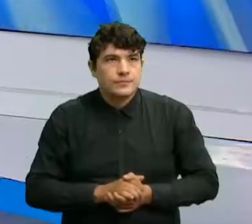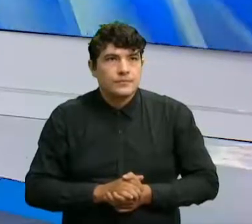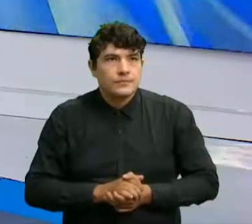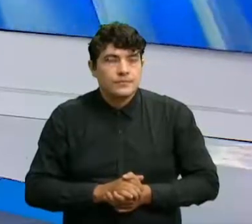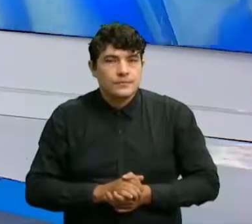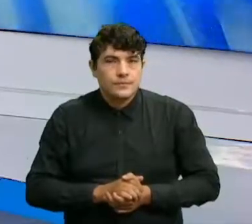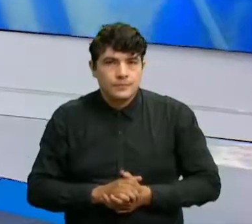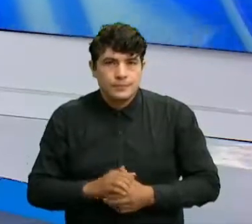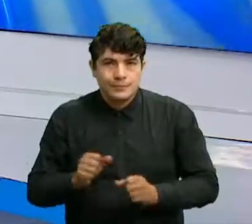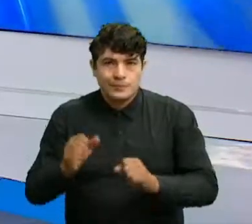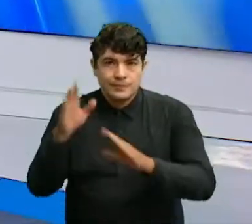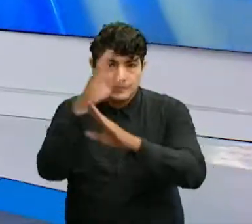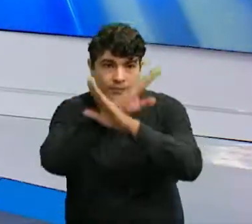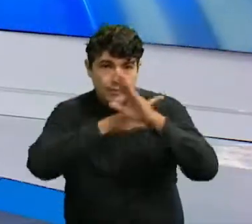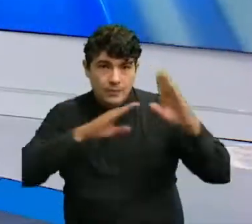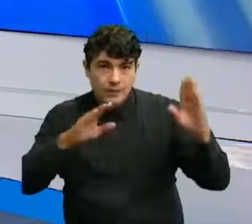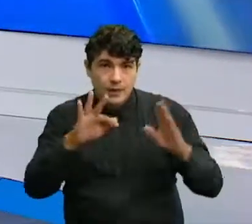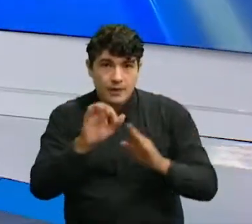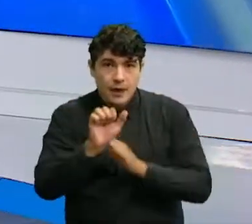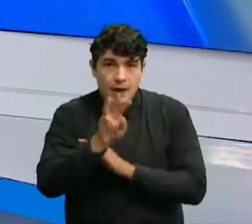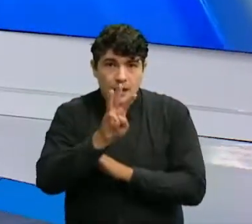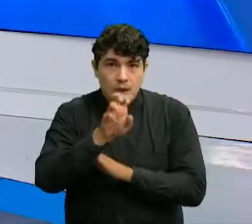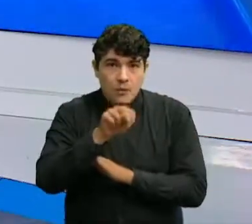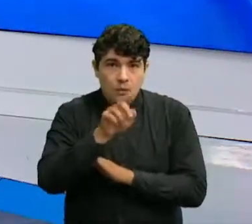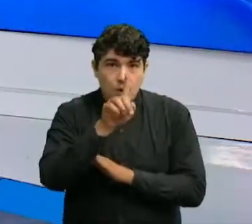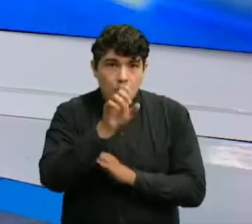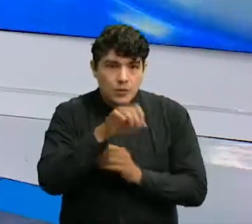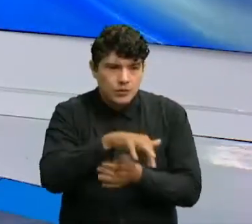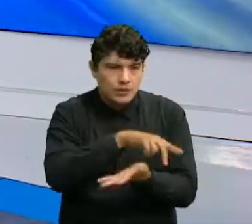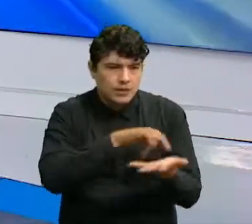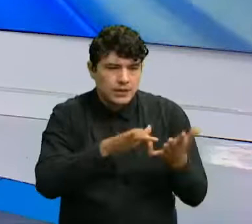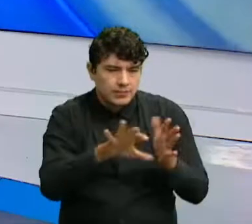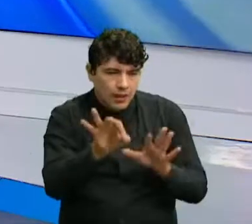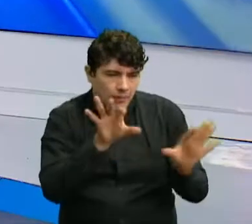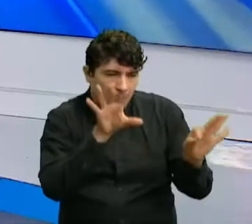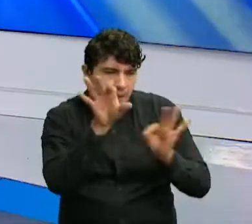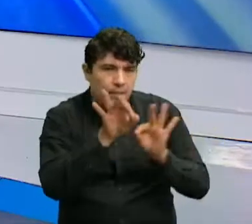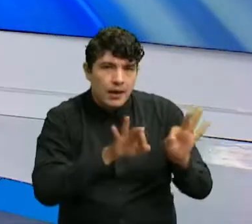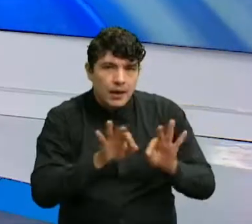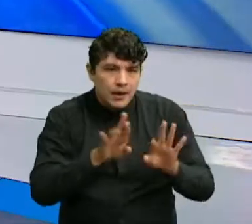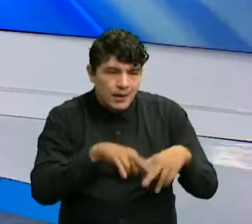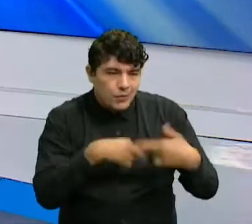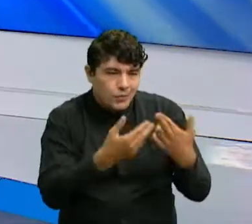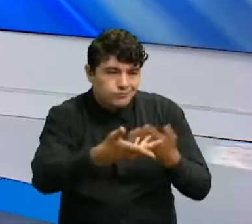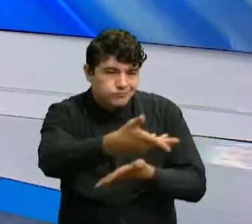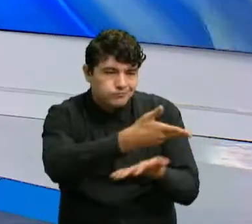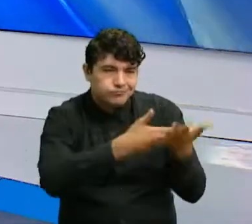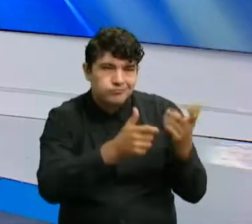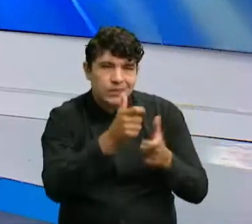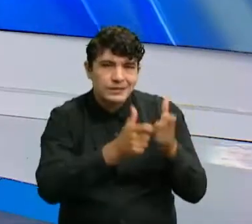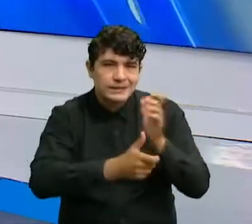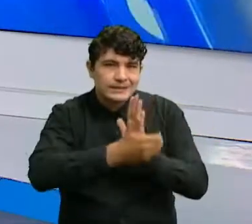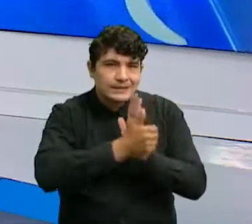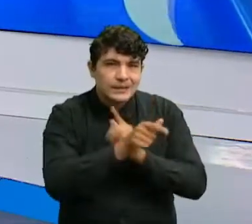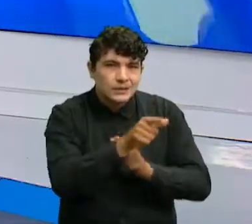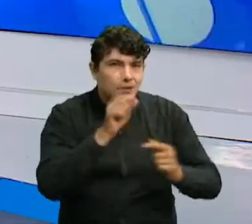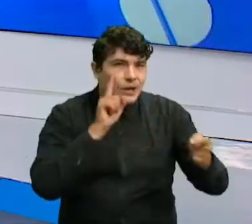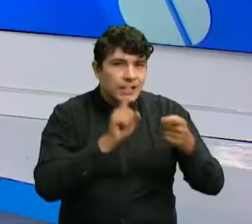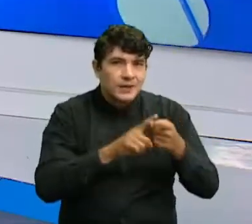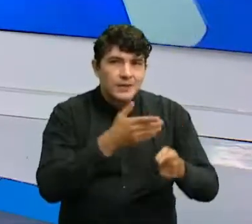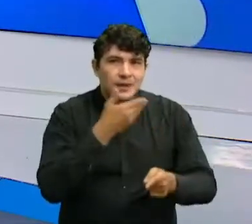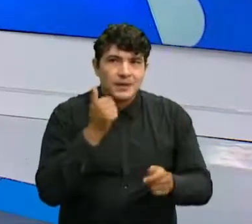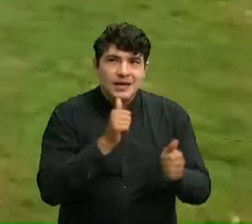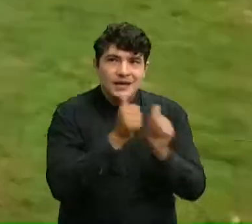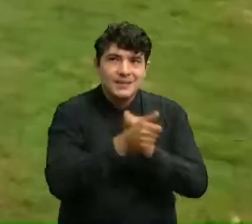Y el Taekwondo santandereano reunió a los mejores exponentes para buscar conformar las selecciones de nuestro departamento de cara a las futuras